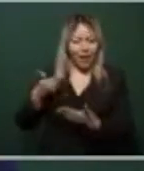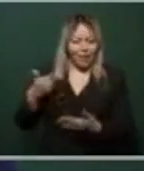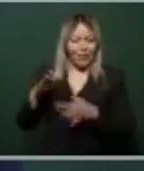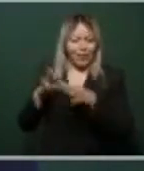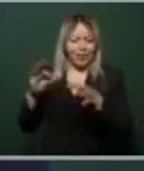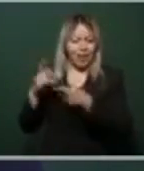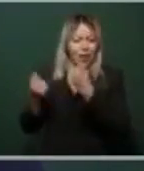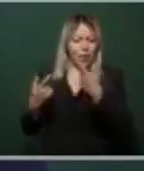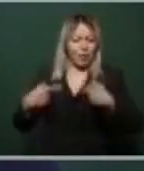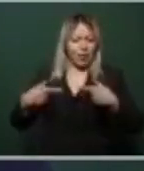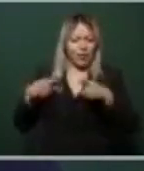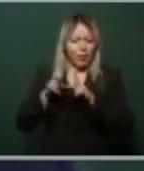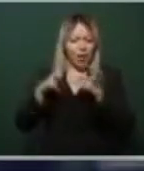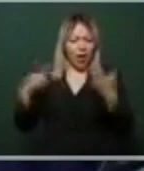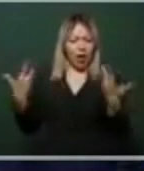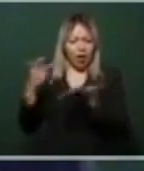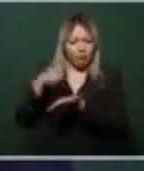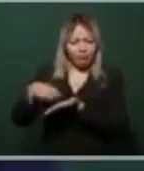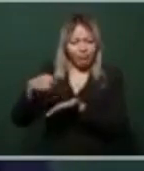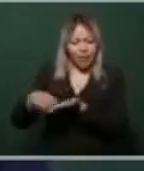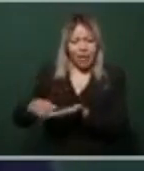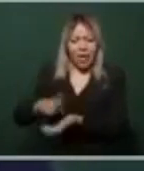por sus servicios en el gobierno,